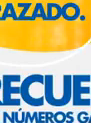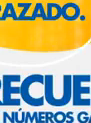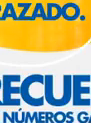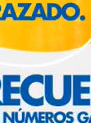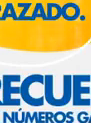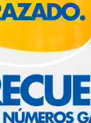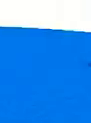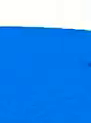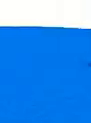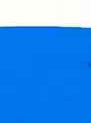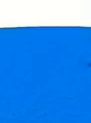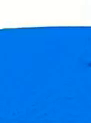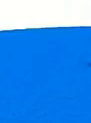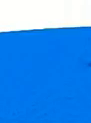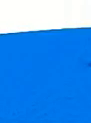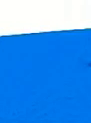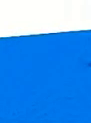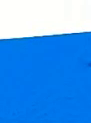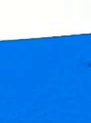bienvenidos al sorteo Loto.